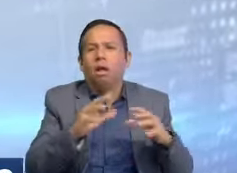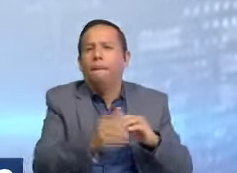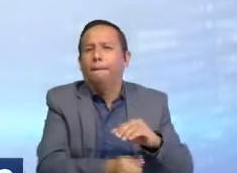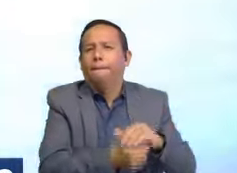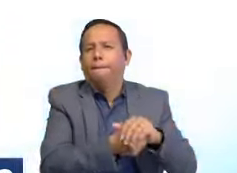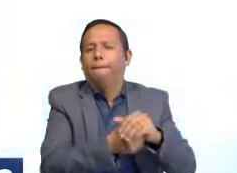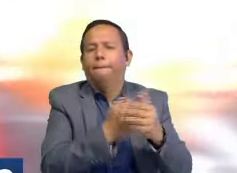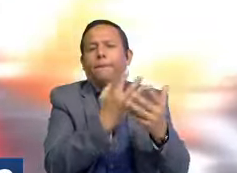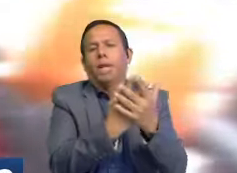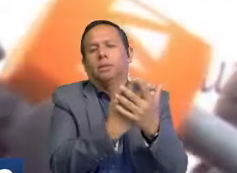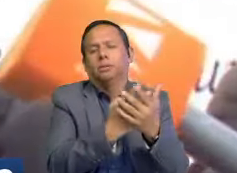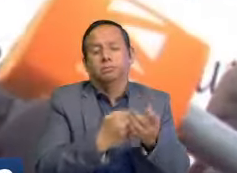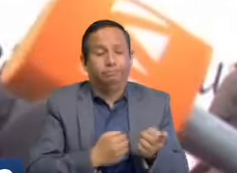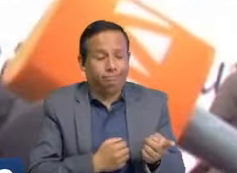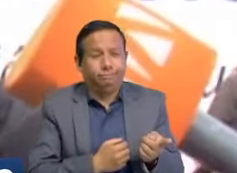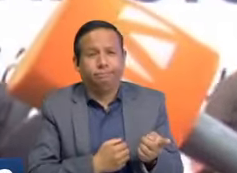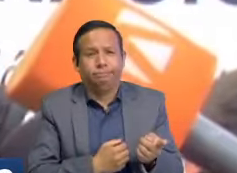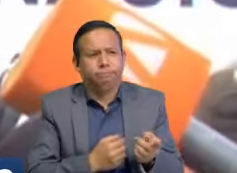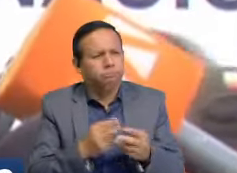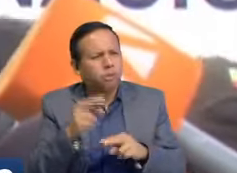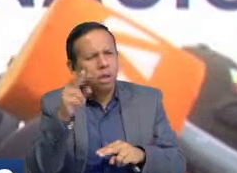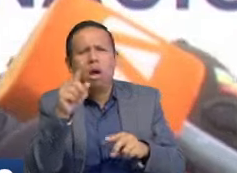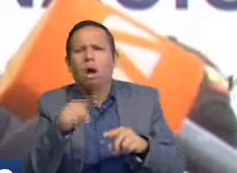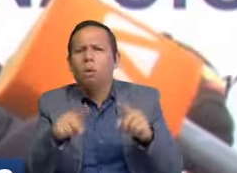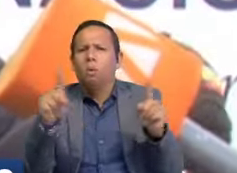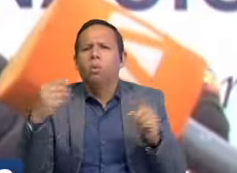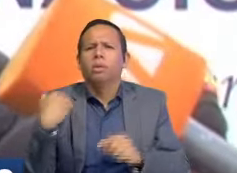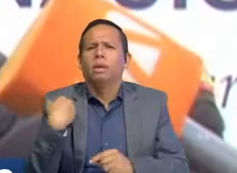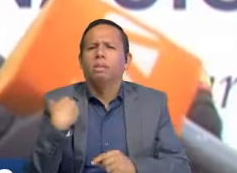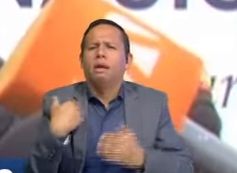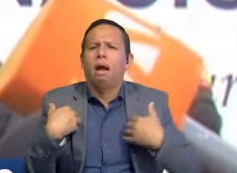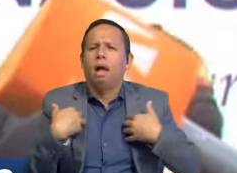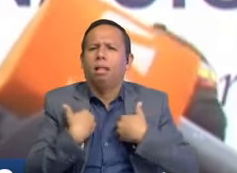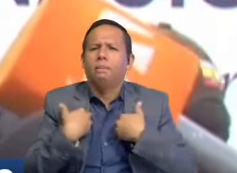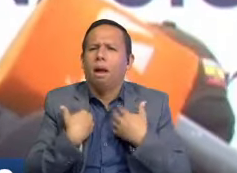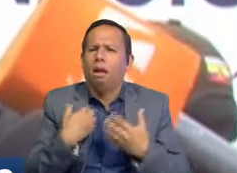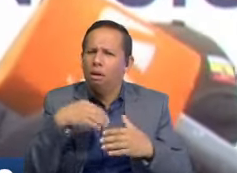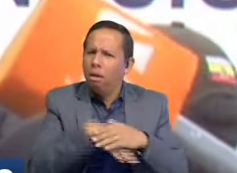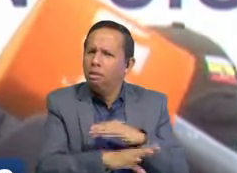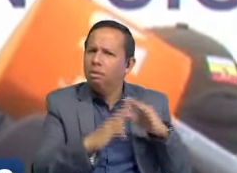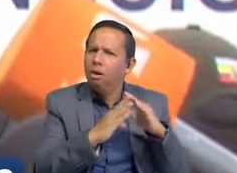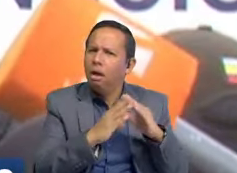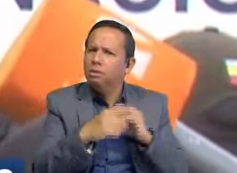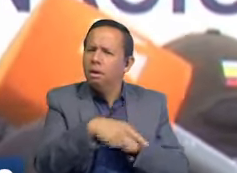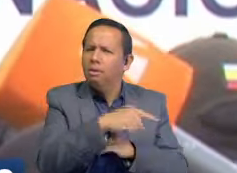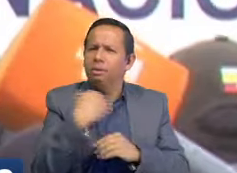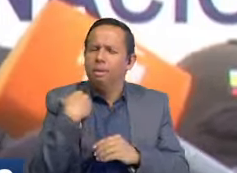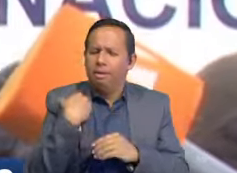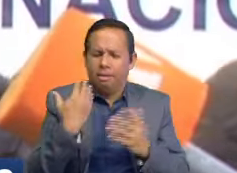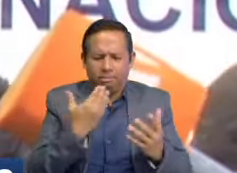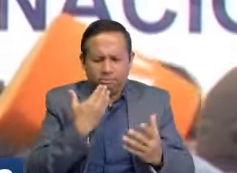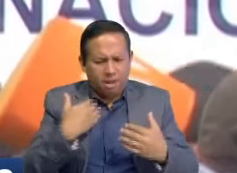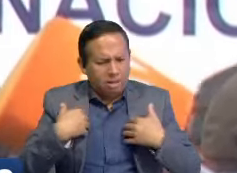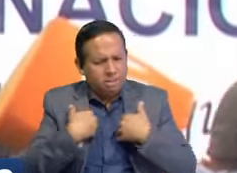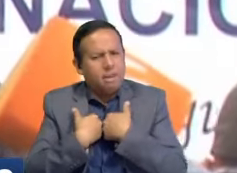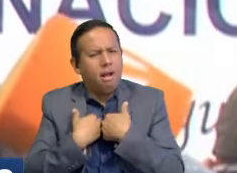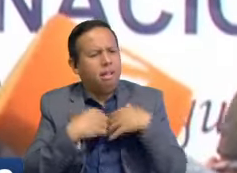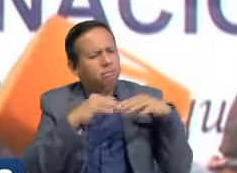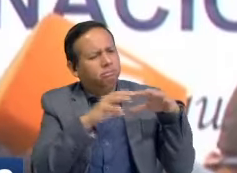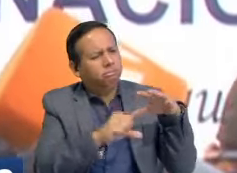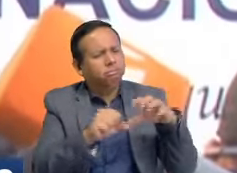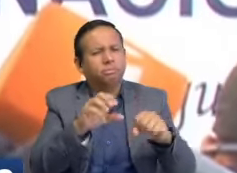estaba enjaulado. Vemos vida silvestre inclusive dentro de las viviendas de estos delincuentes. En este